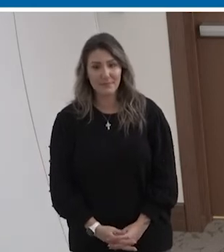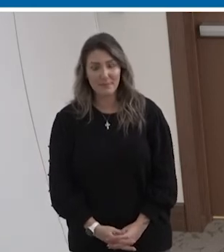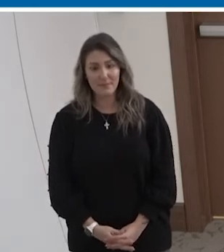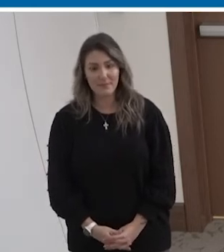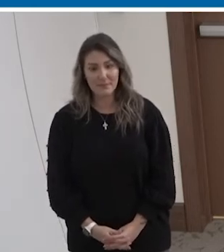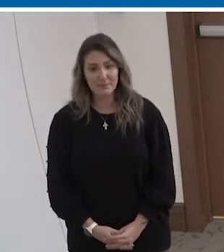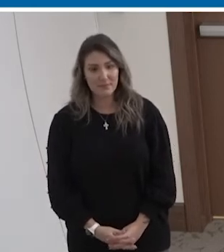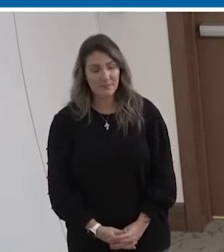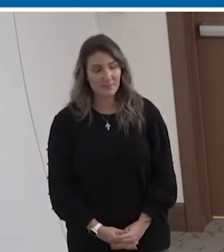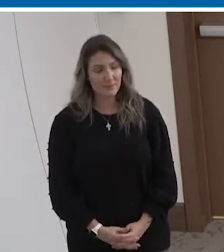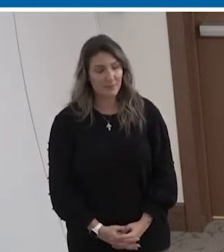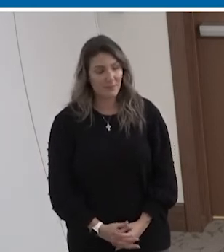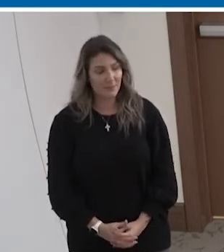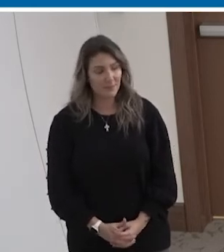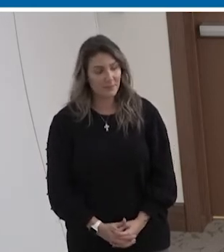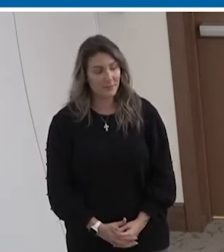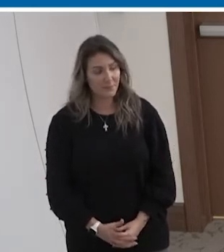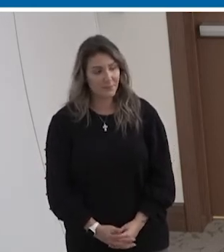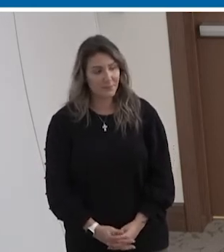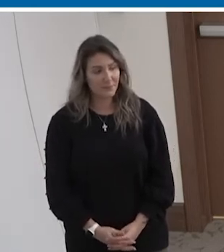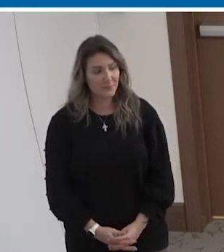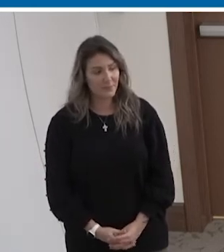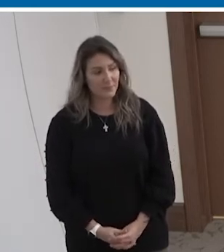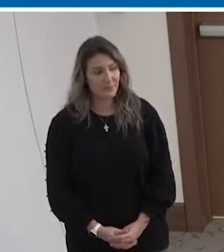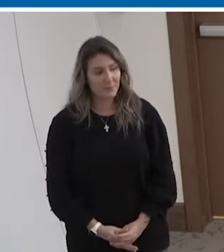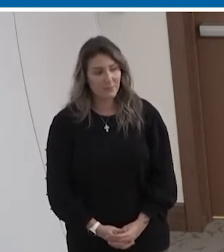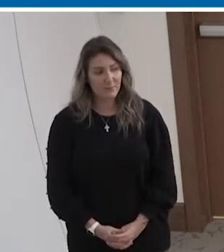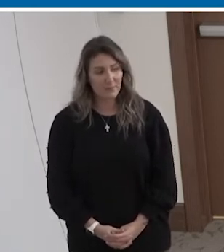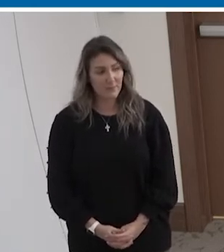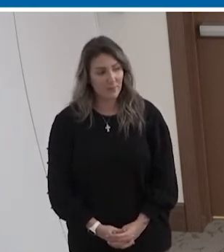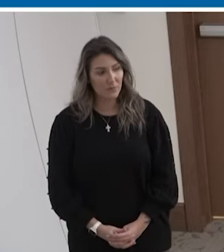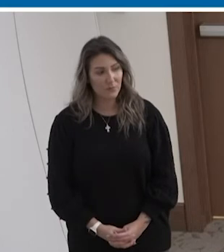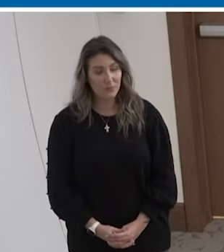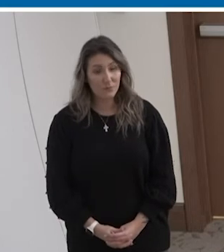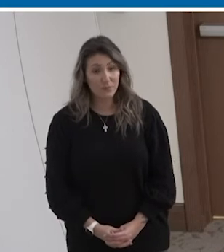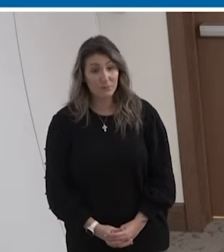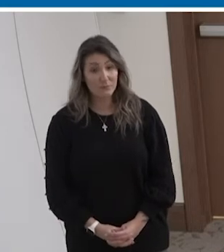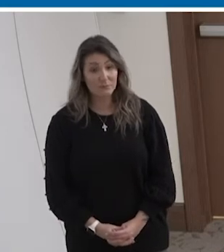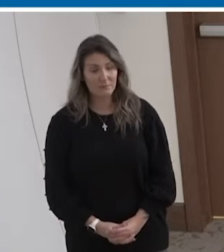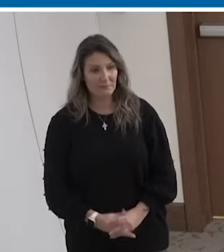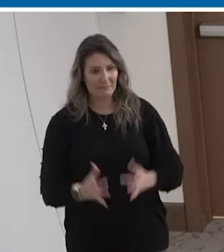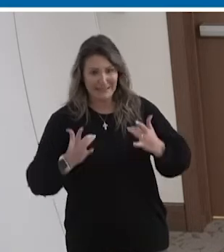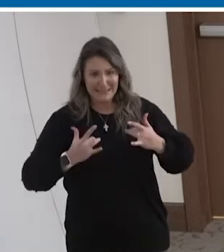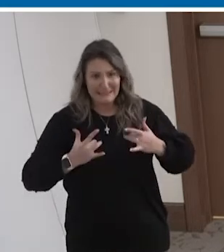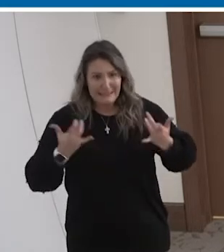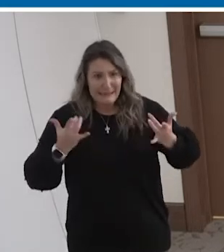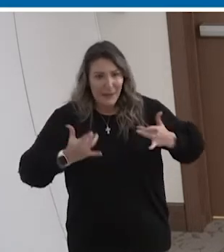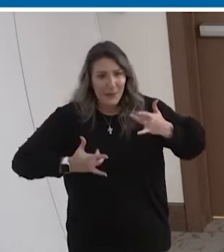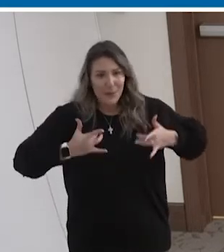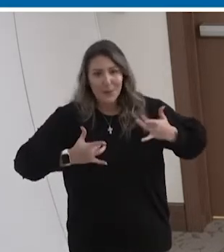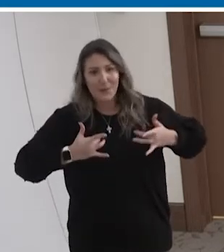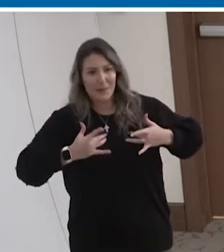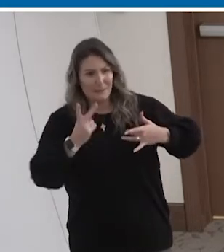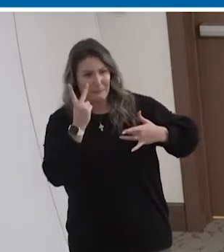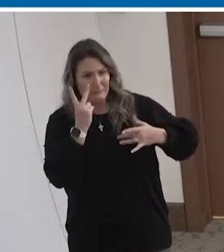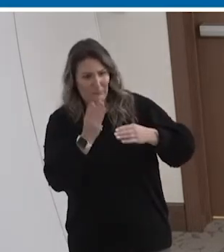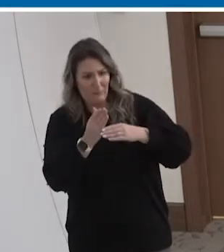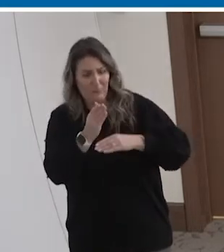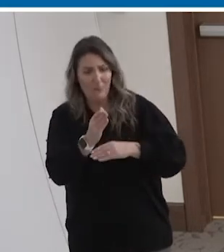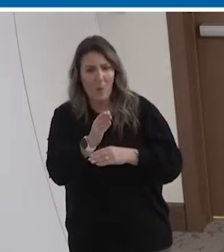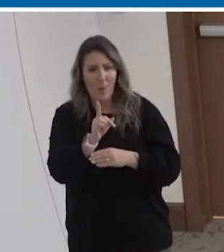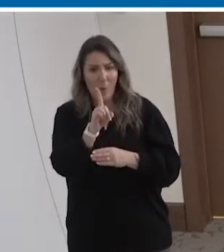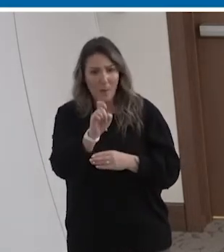sido recientemente vacunados en los Estados Unidos. We're excited to see that over